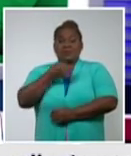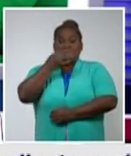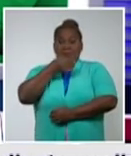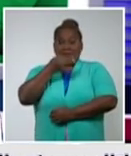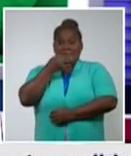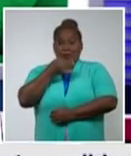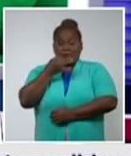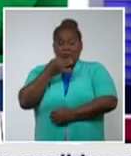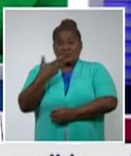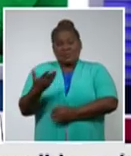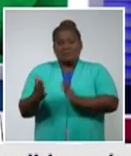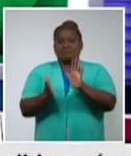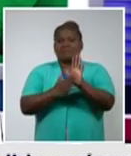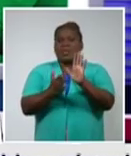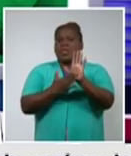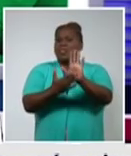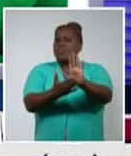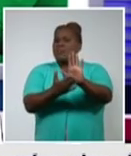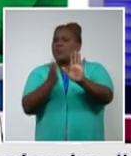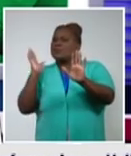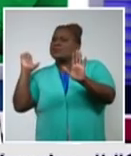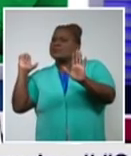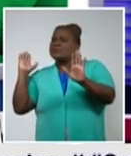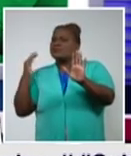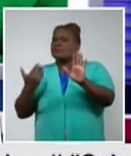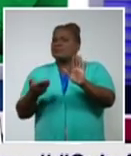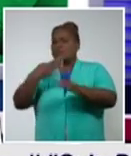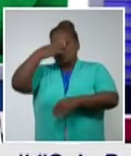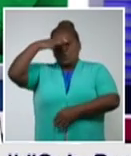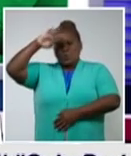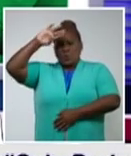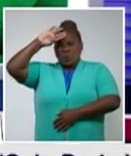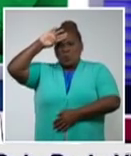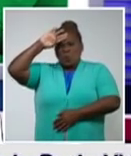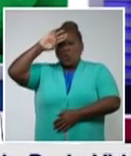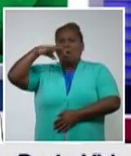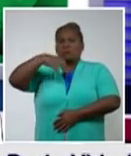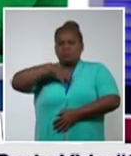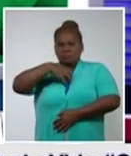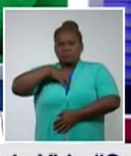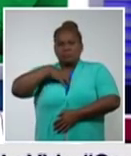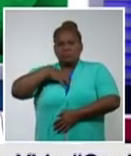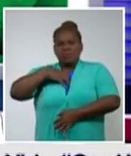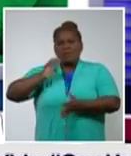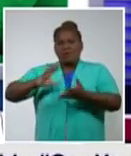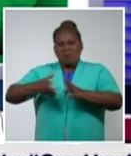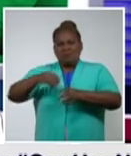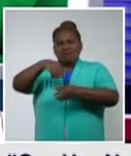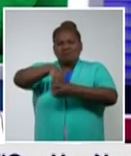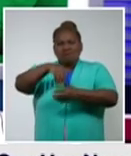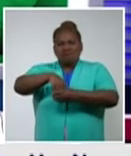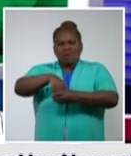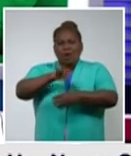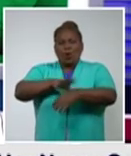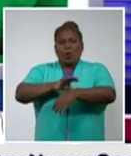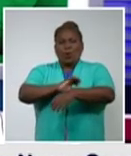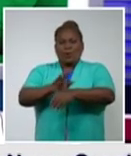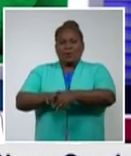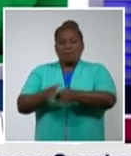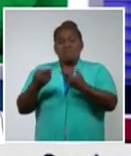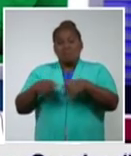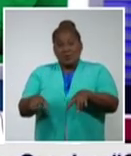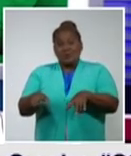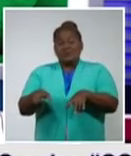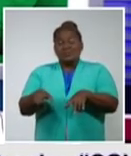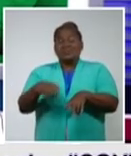demuestra que en Cuba es nuestra complejidad. Lo que pasa es que nosotros tenemos un programa de prevención